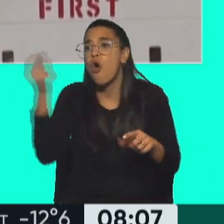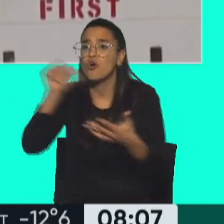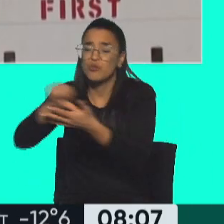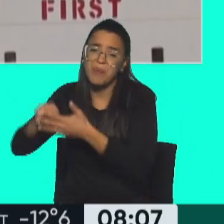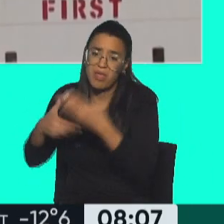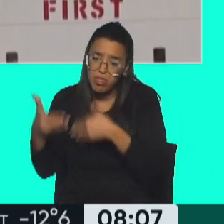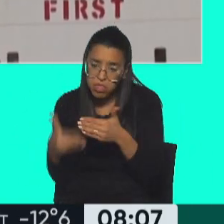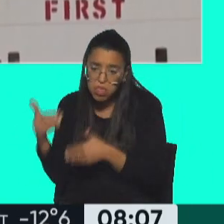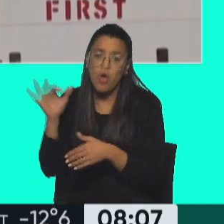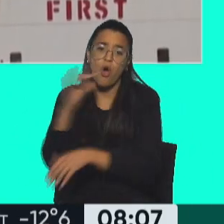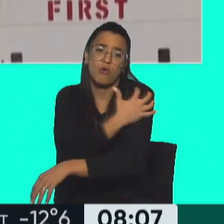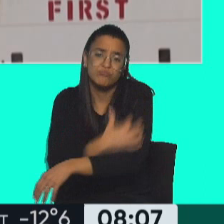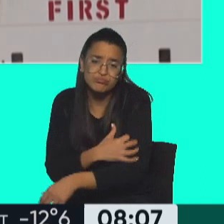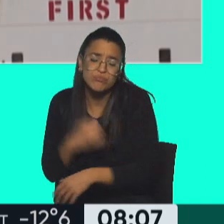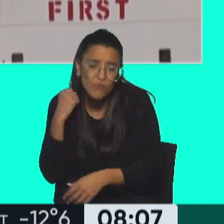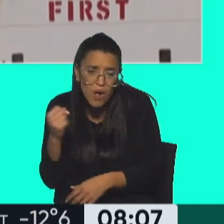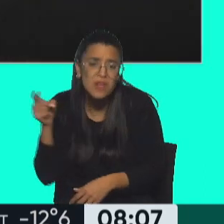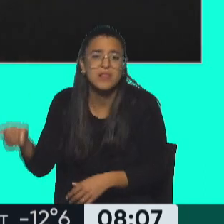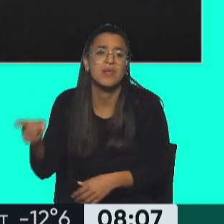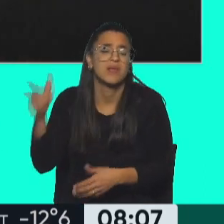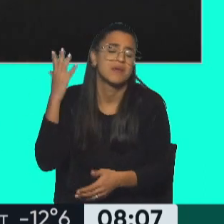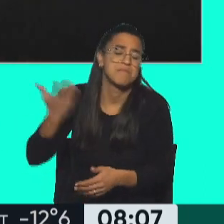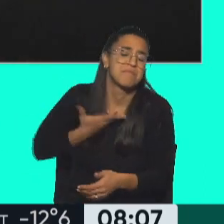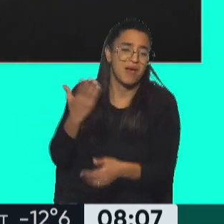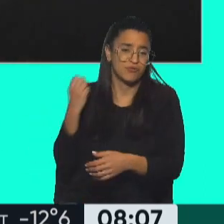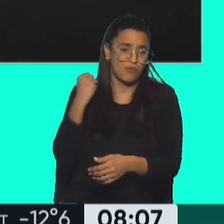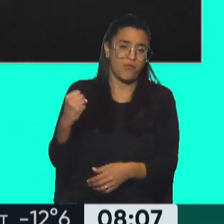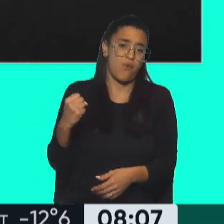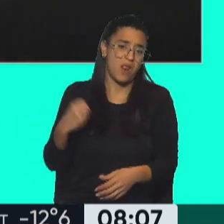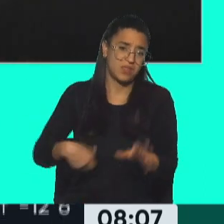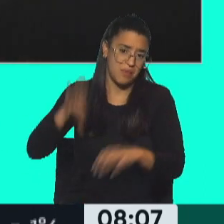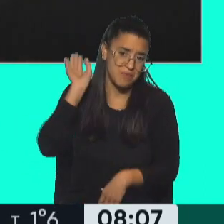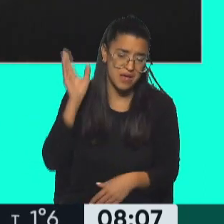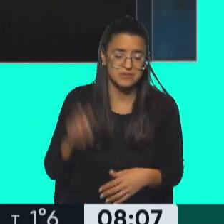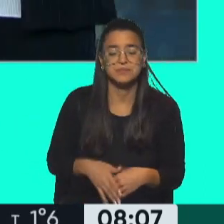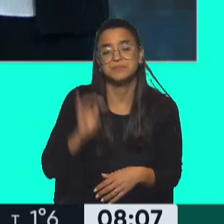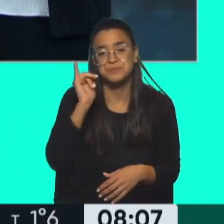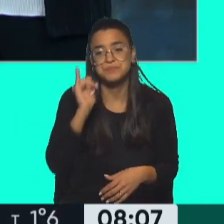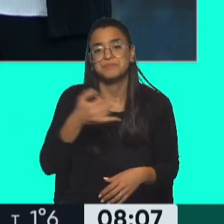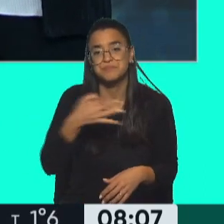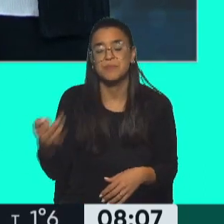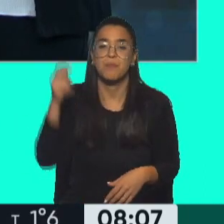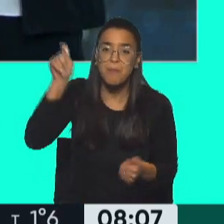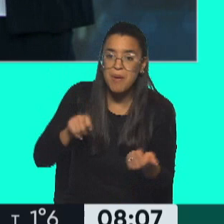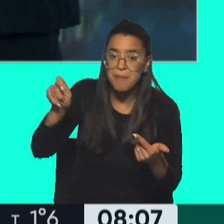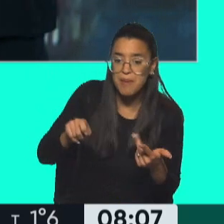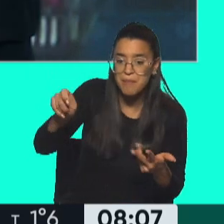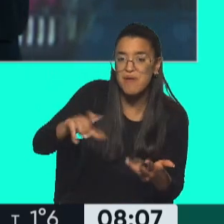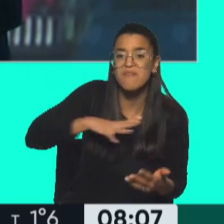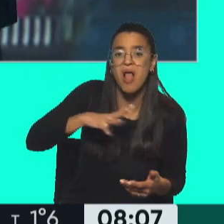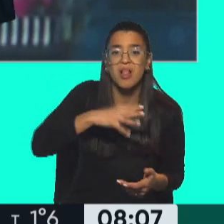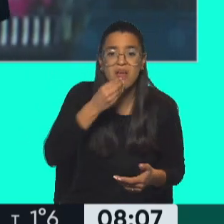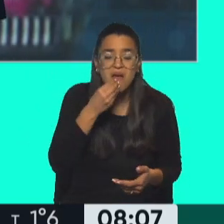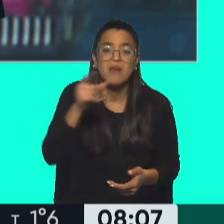desarrollados o en situación de marginalidad social, el impacto que efectivamente tuvieron. Claro, porque tuvieron varios meses de escasez. De hecho, bueno,